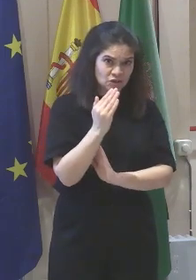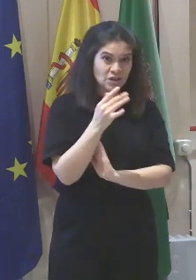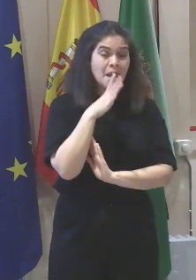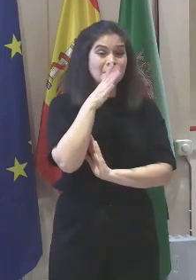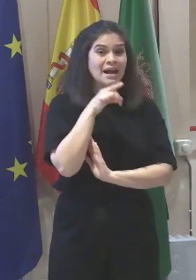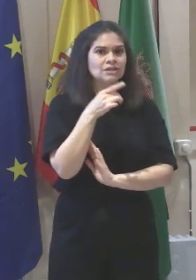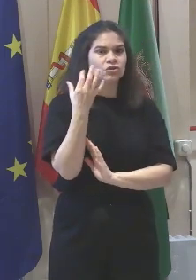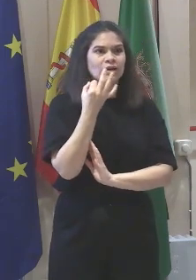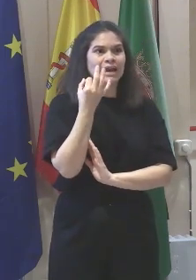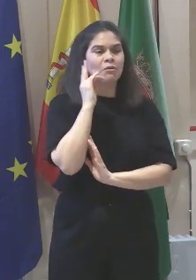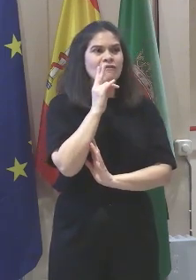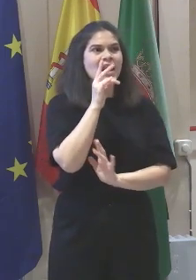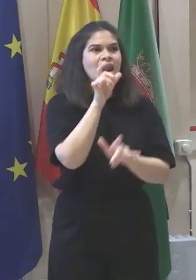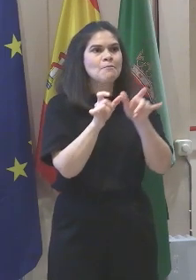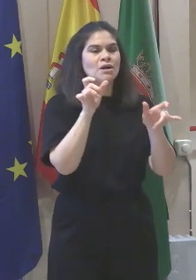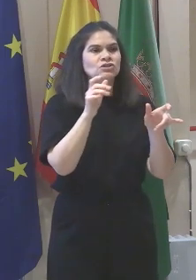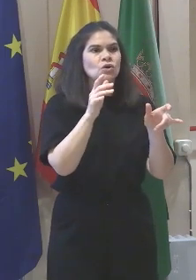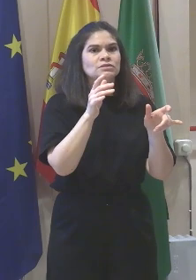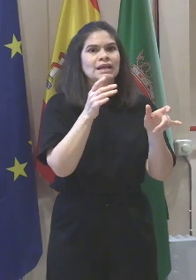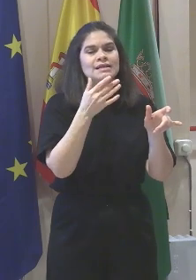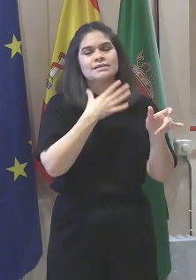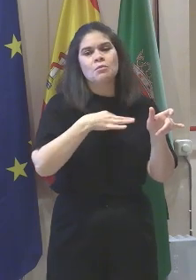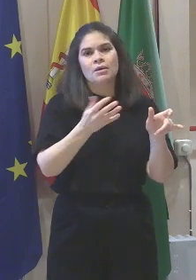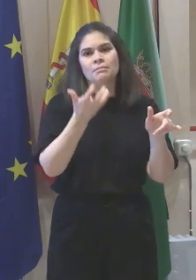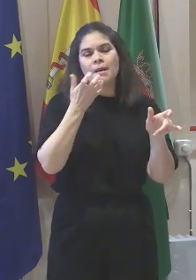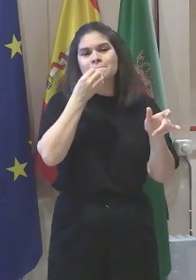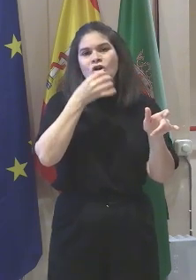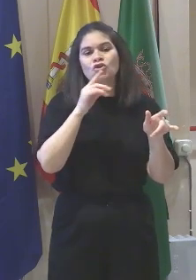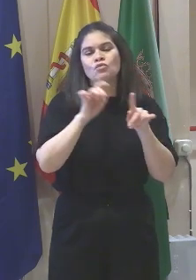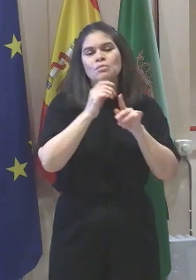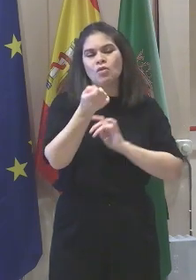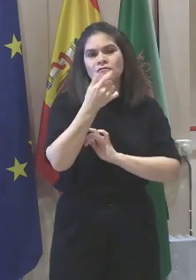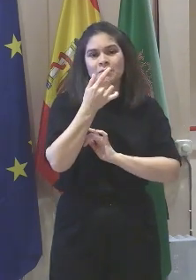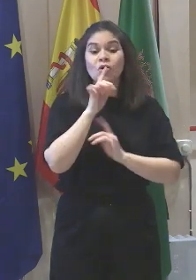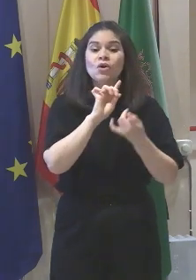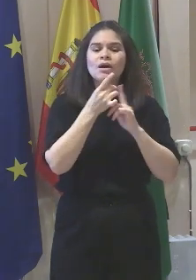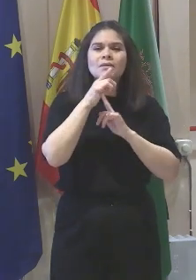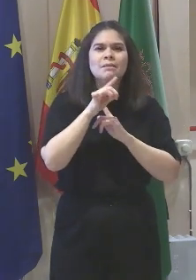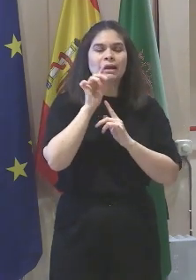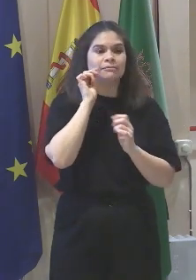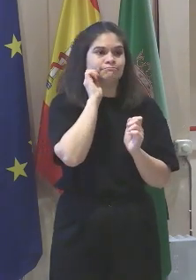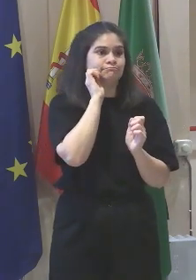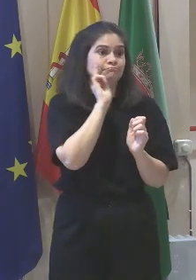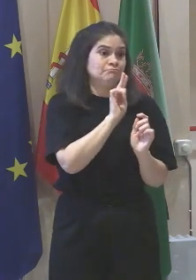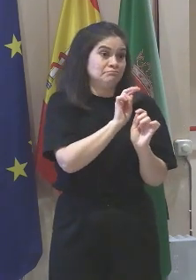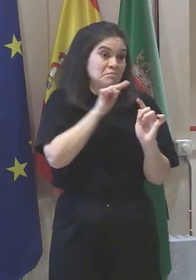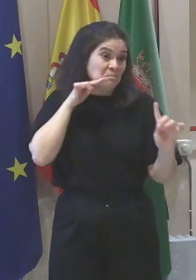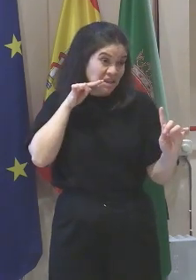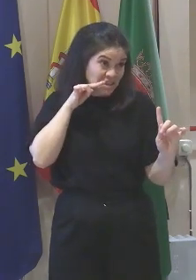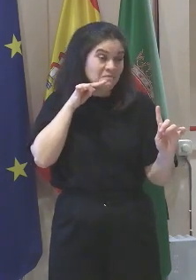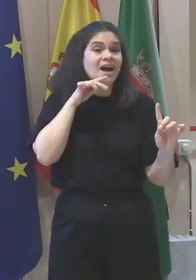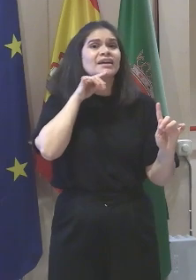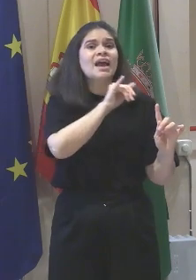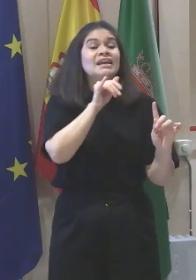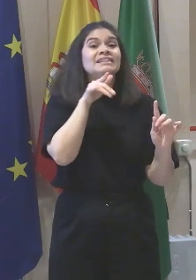pueden beneficiar mejor de un tipo de fármaco. Y lo que va cambiando, la perspectiva que se va teniendo en este campo,